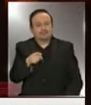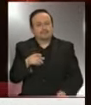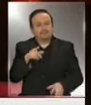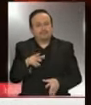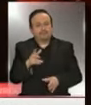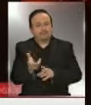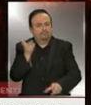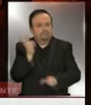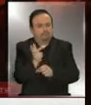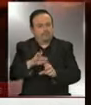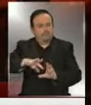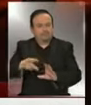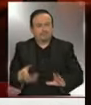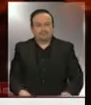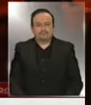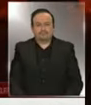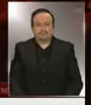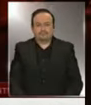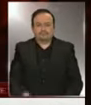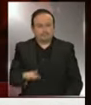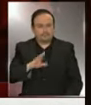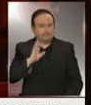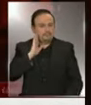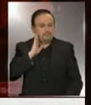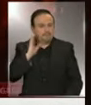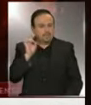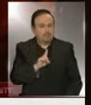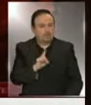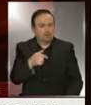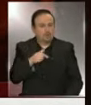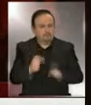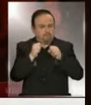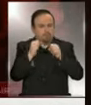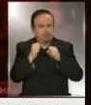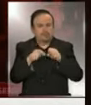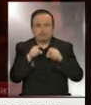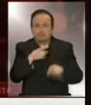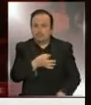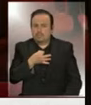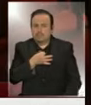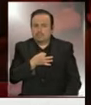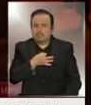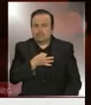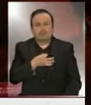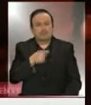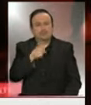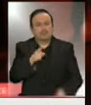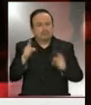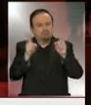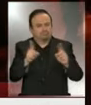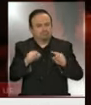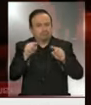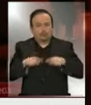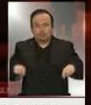contexto de saqueos. Bueno, cuando llegamos se escuchó un fuerte ruido, aparentemente de lo que usted mismo me señalaba sobre lo electrificado